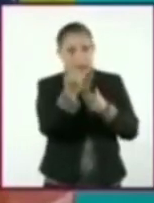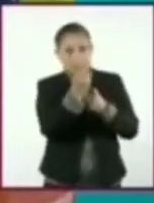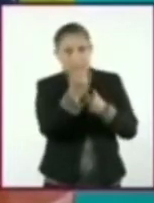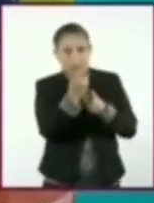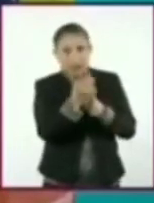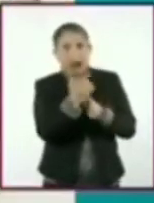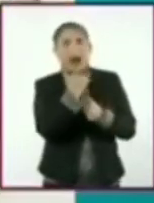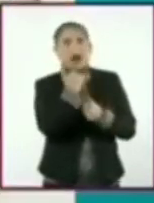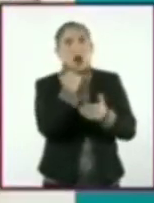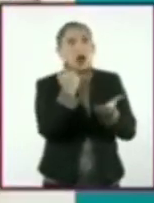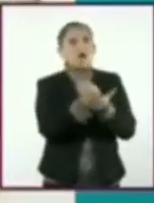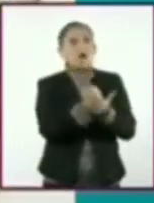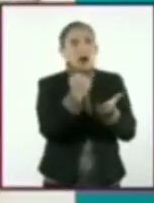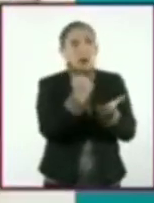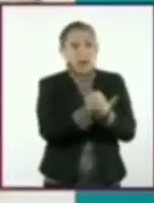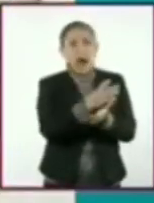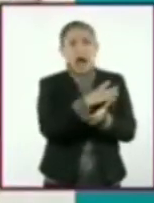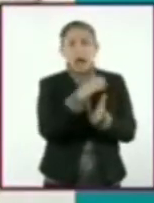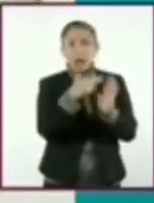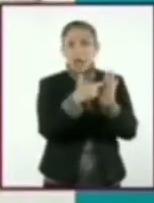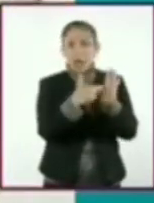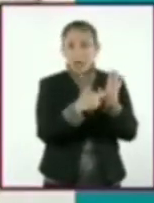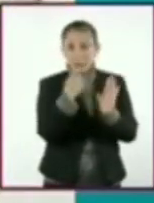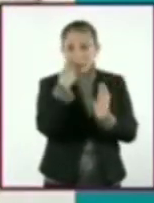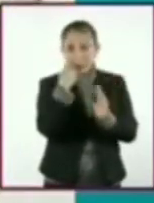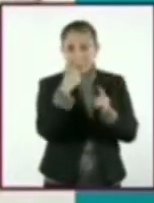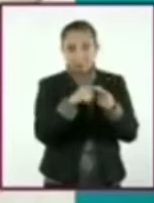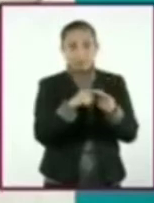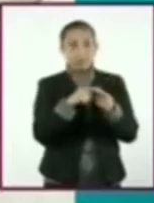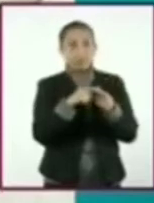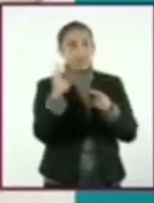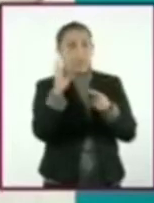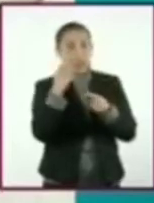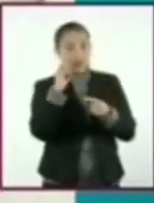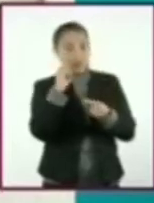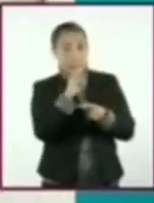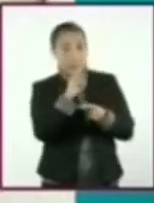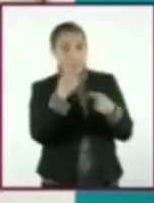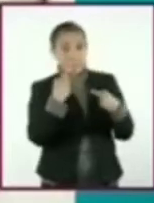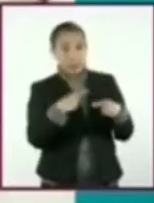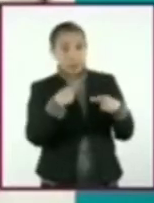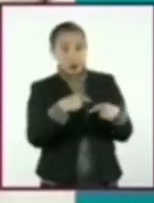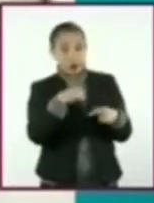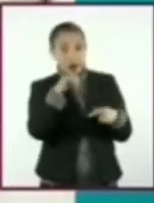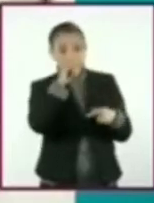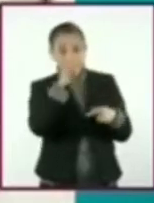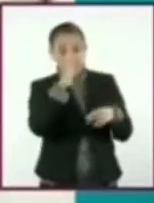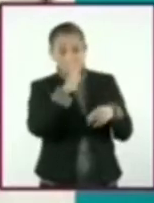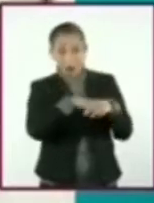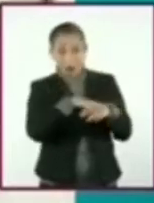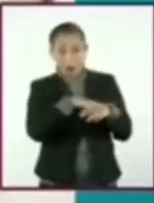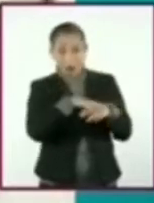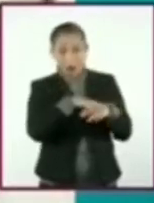al alcohol o no, hay varias reglas. Una es si la persona toma más